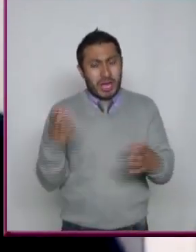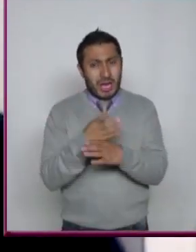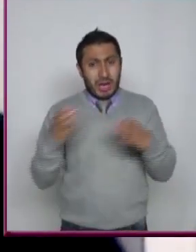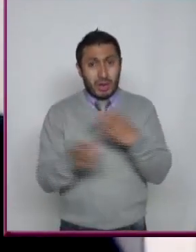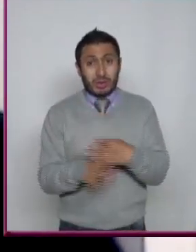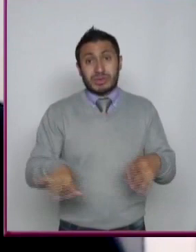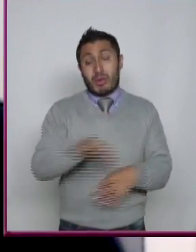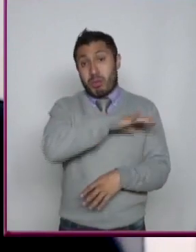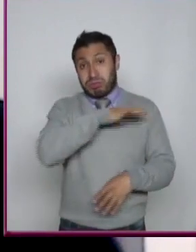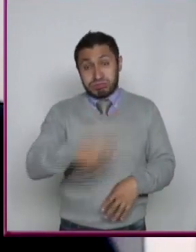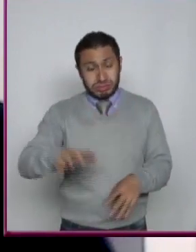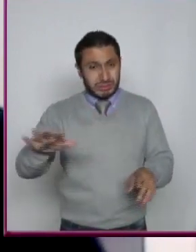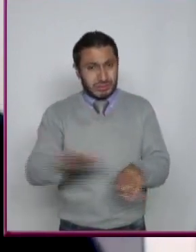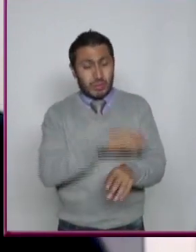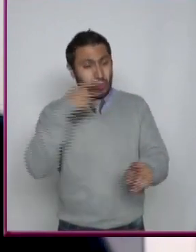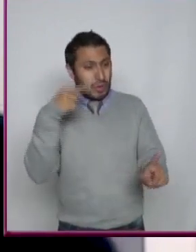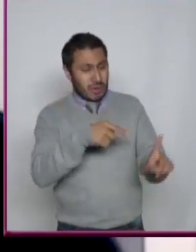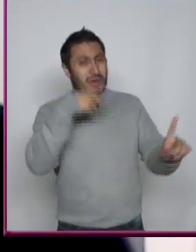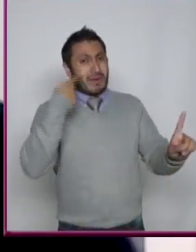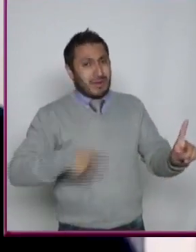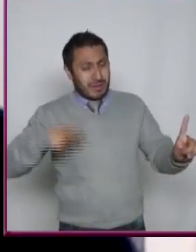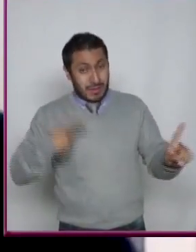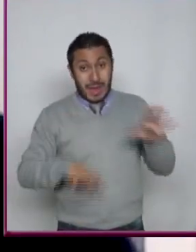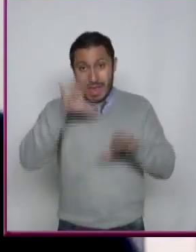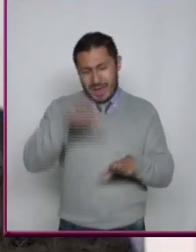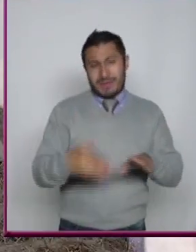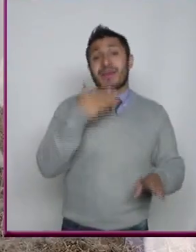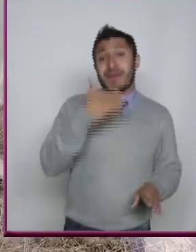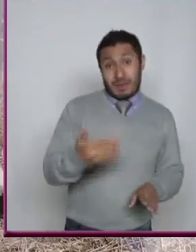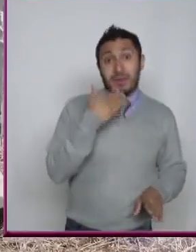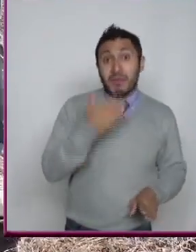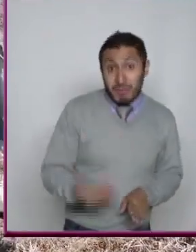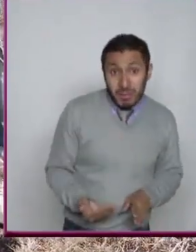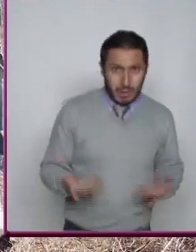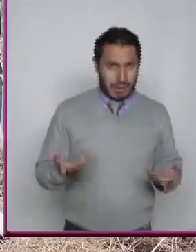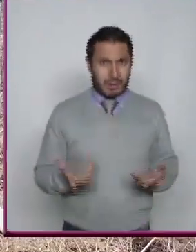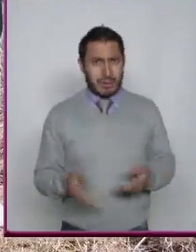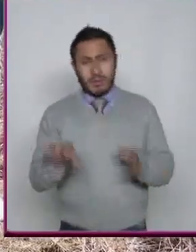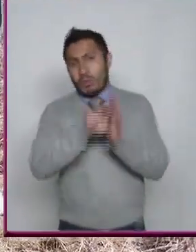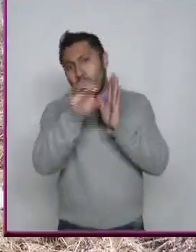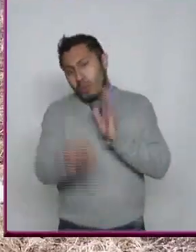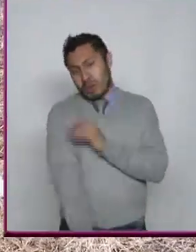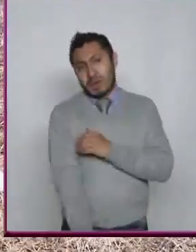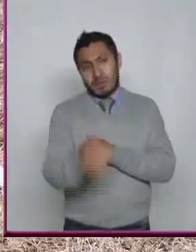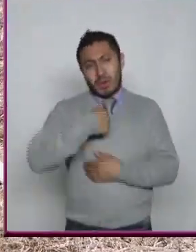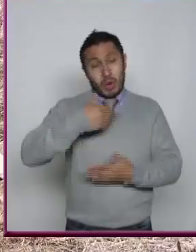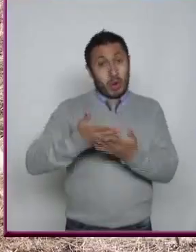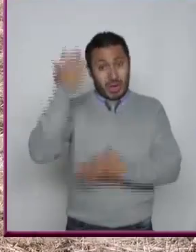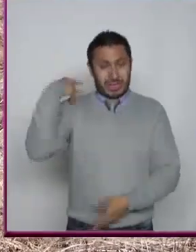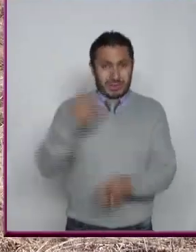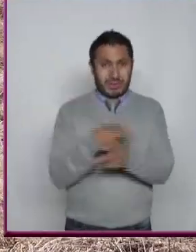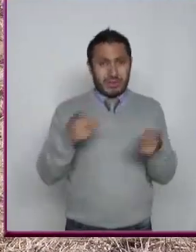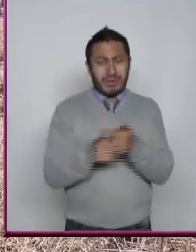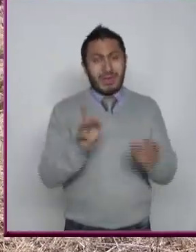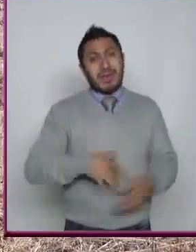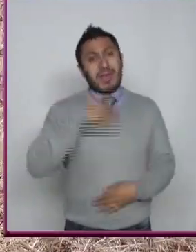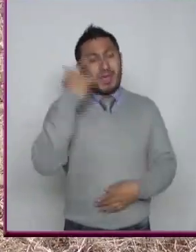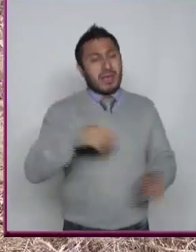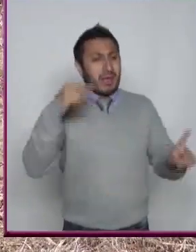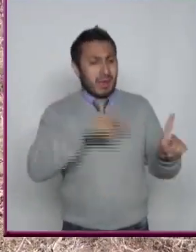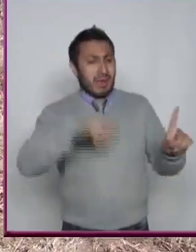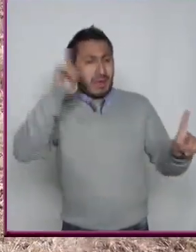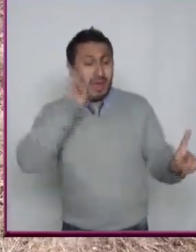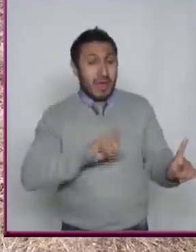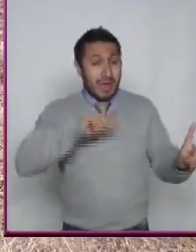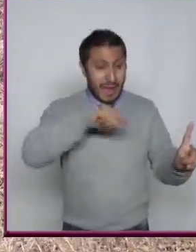persona, ¿no? A veces esas cosas nos van a hacer bien, ¿no? Yo puedo contar que cuando estaba en prepa me enamoré de una chava y la chava